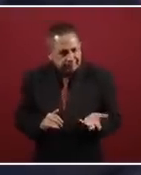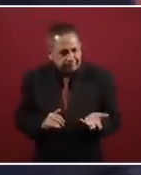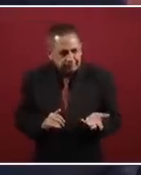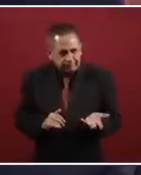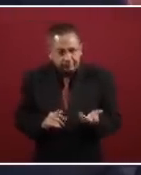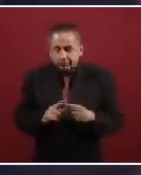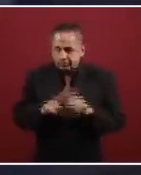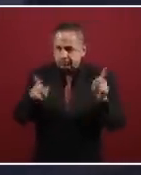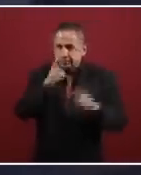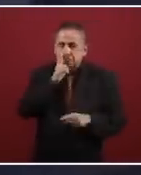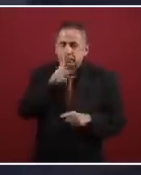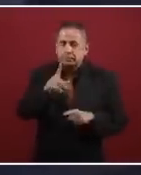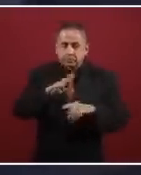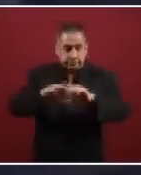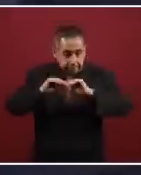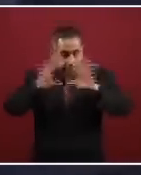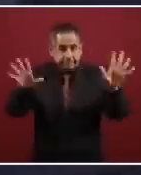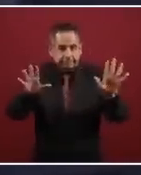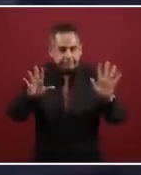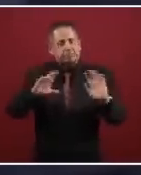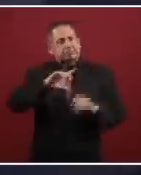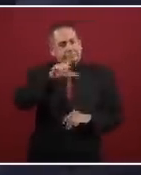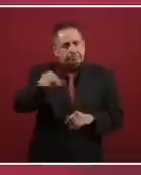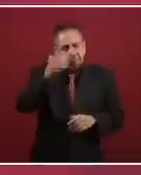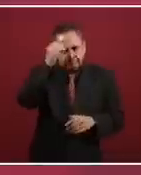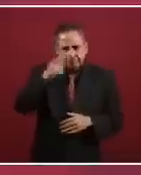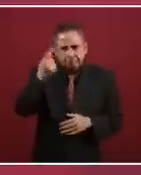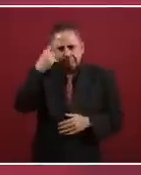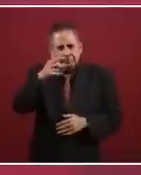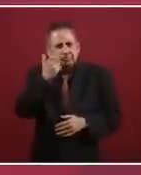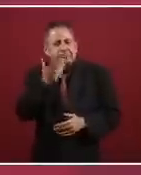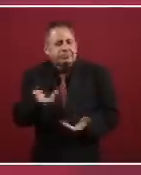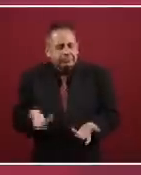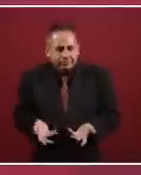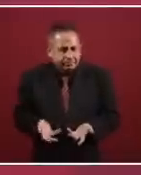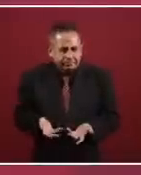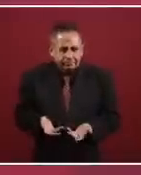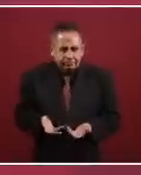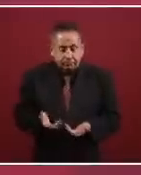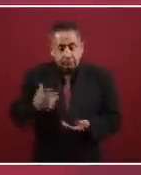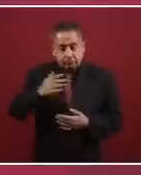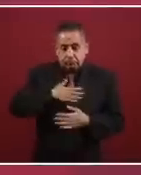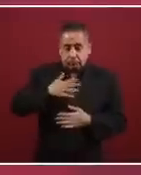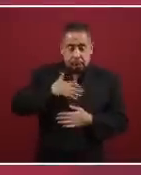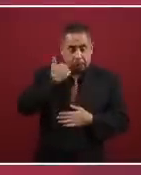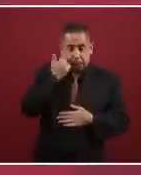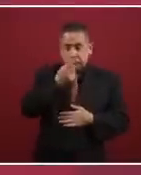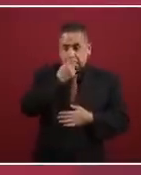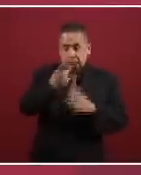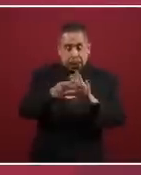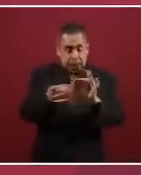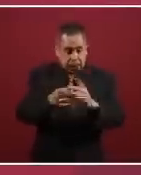Es mucho mejor. Porque ¿qué quieren? Que yo les diga,